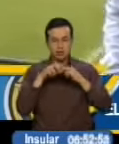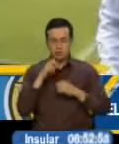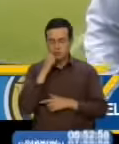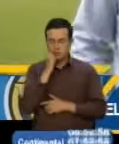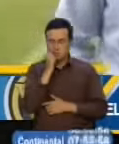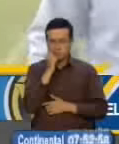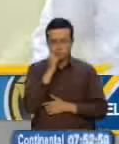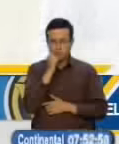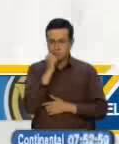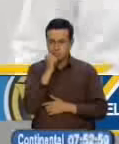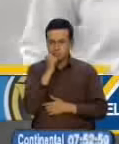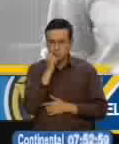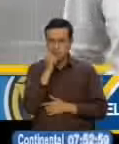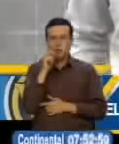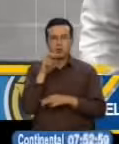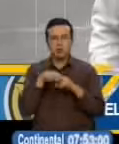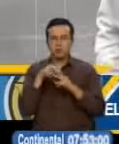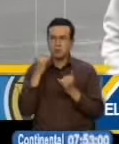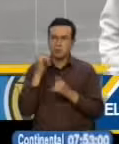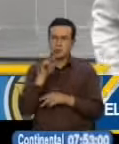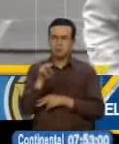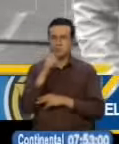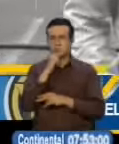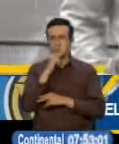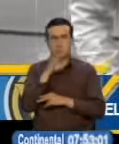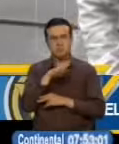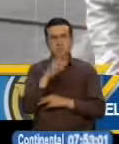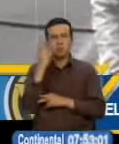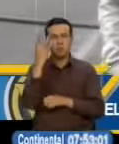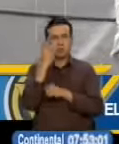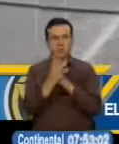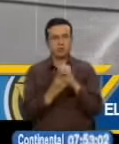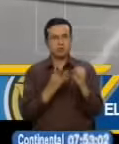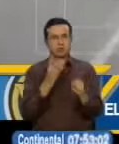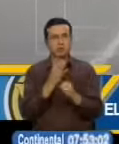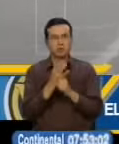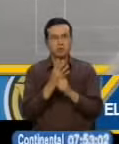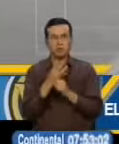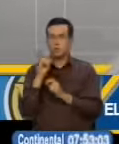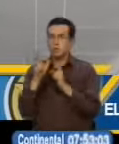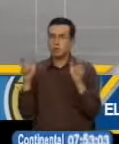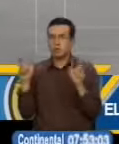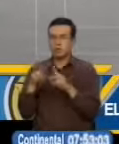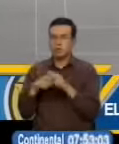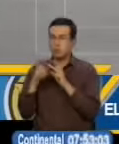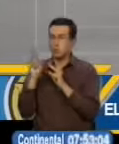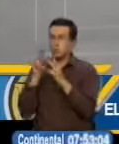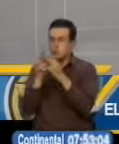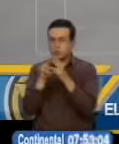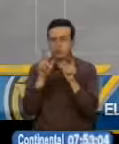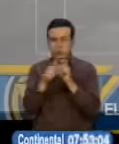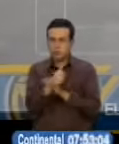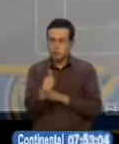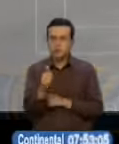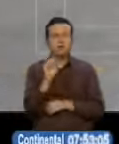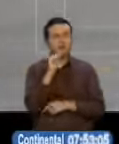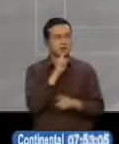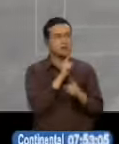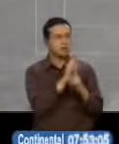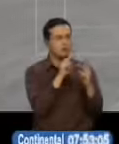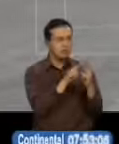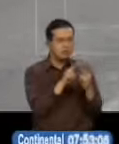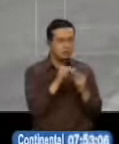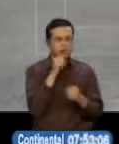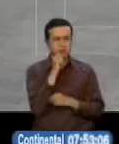estaba jugando la reserva. Bueno, ya casi pasaron 4 años y bueno. A conocer a la gente recién ahí, ¿no? Sí, sí, a conocer lo que era.